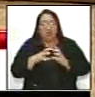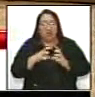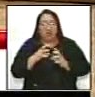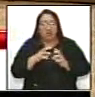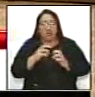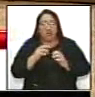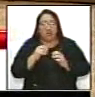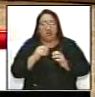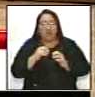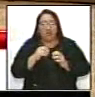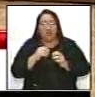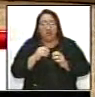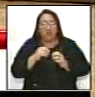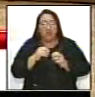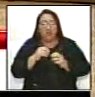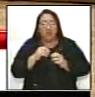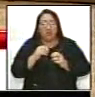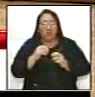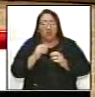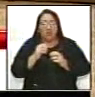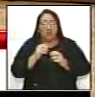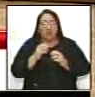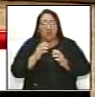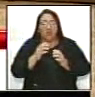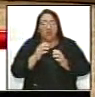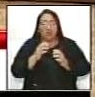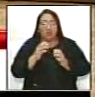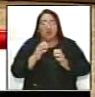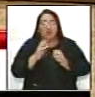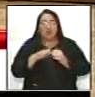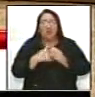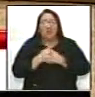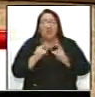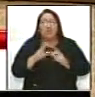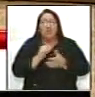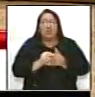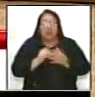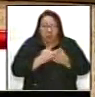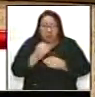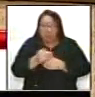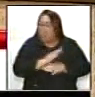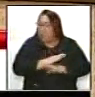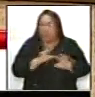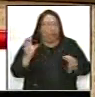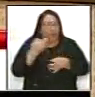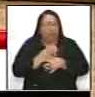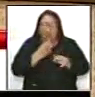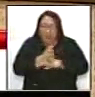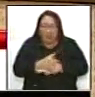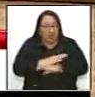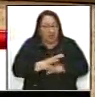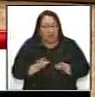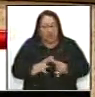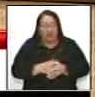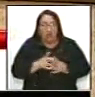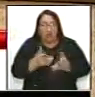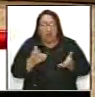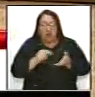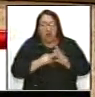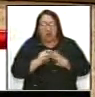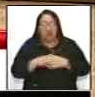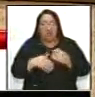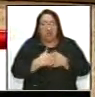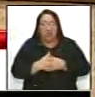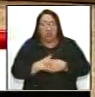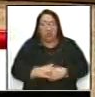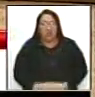con pasaporte, o con visa de trabajo, o con una visa temporal, de 3 meses, punto. No hay otra forma de entrar al territorio. Una cosa son los brazos abiertos